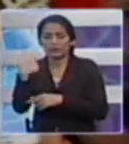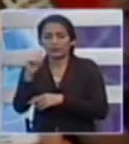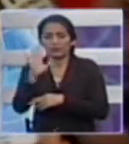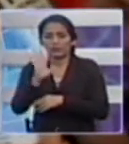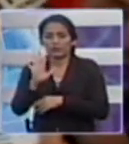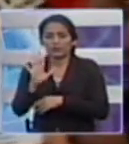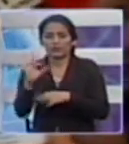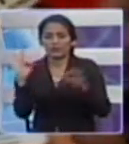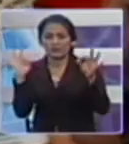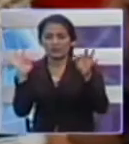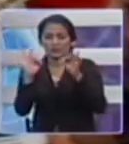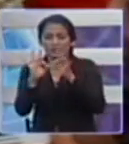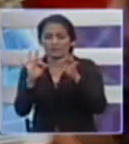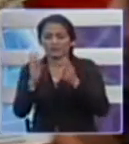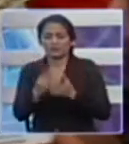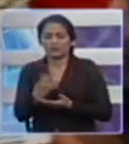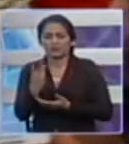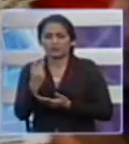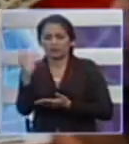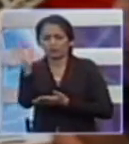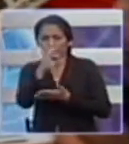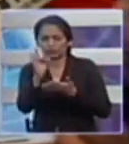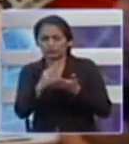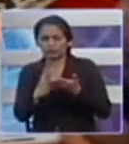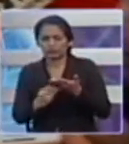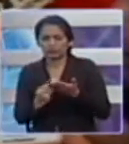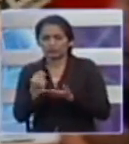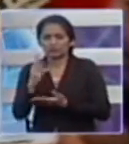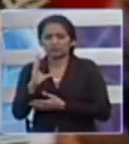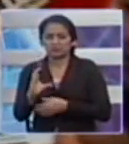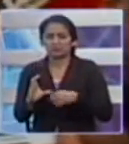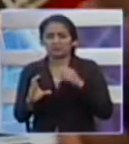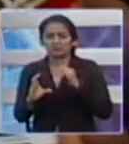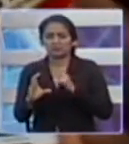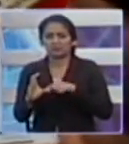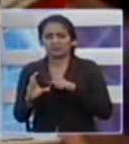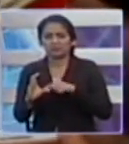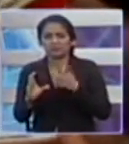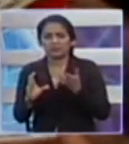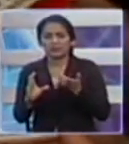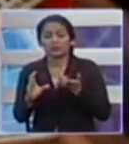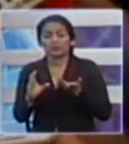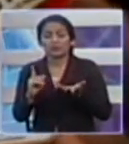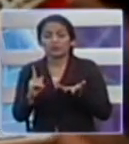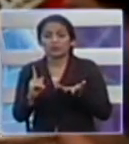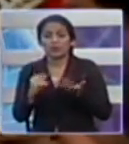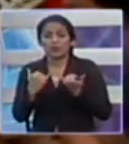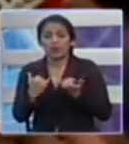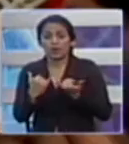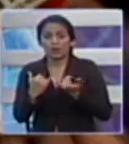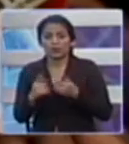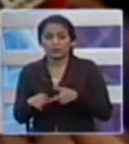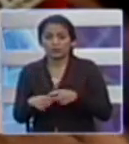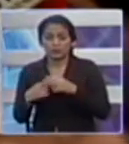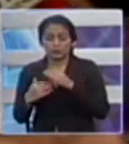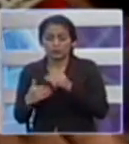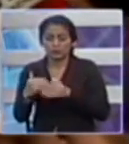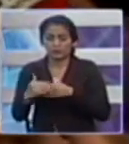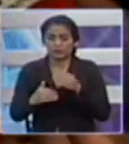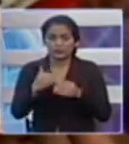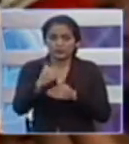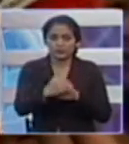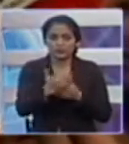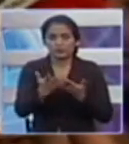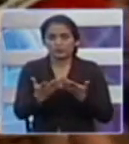un valor que está pendiente de financiamiento, para lo cual estamos dando los pasos correspondientes